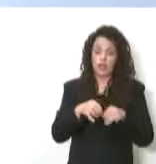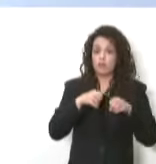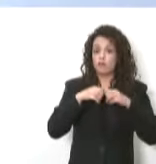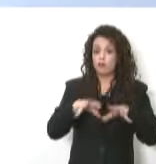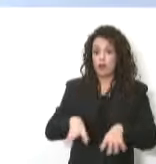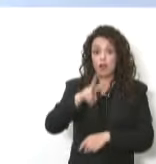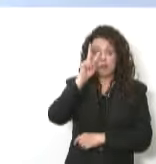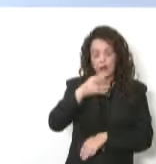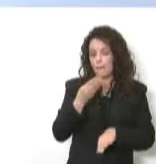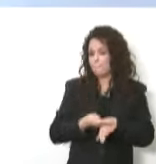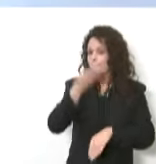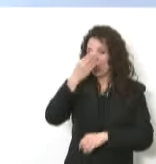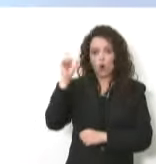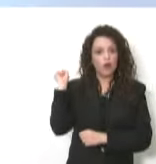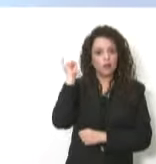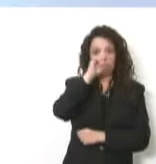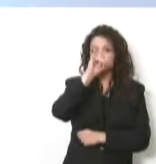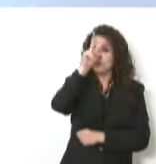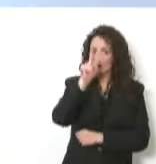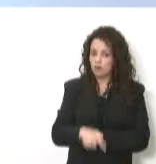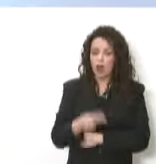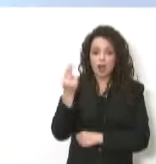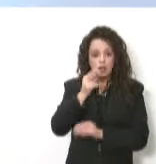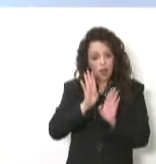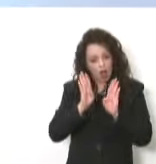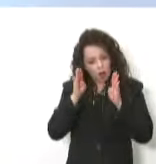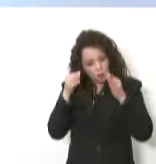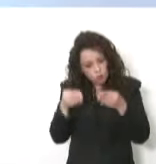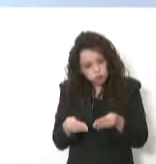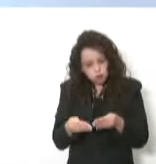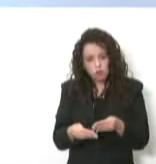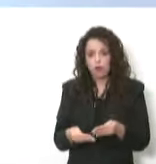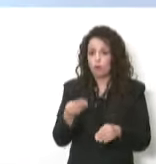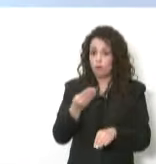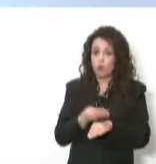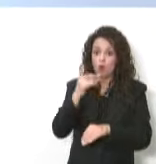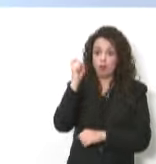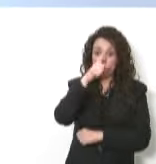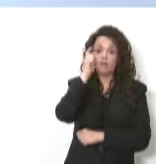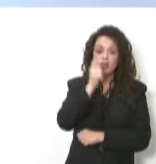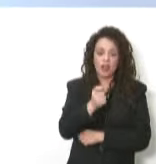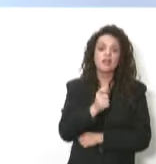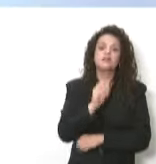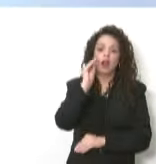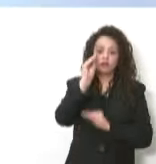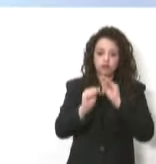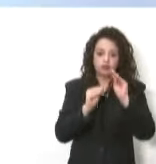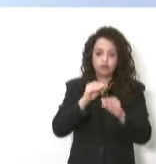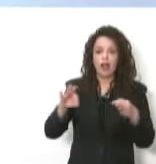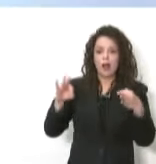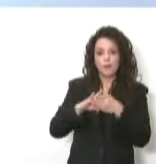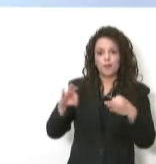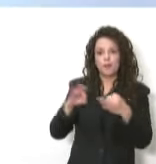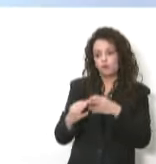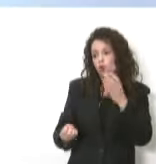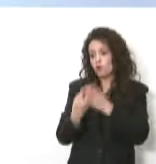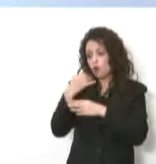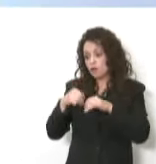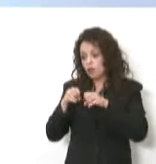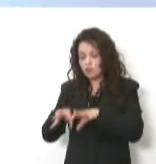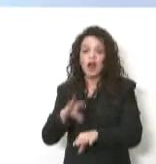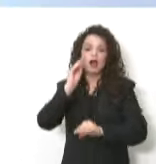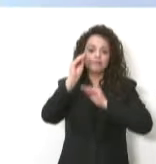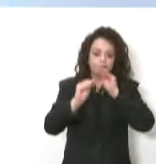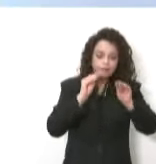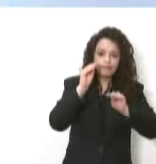muy compleja, muy específica, difícil de actualizar, y esta labor conviene también reconocer a los sujetos